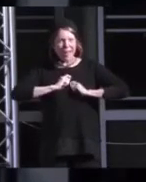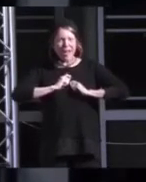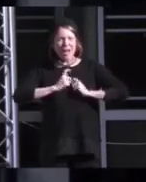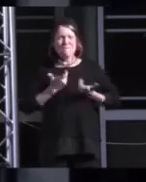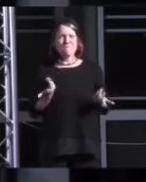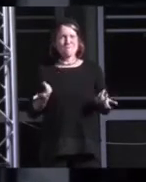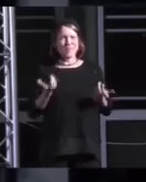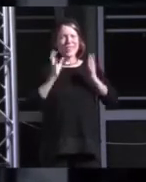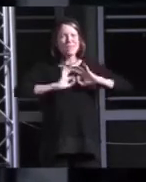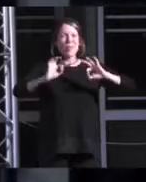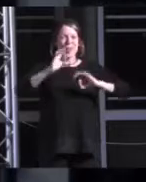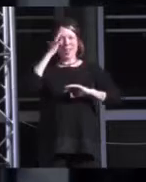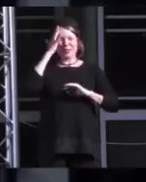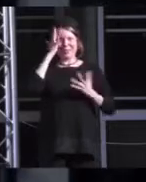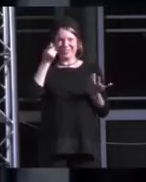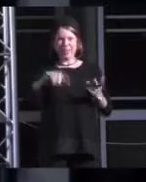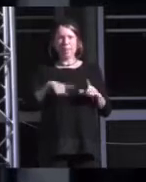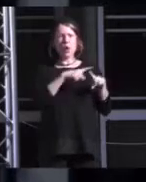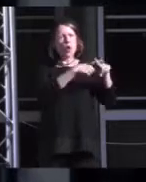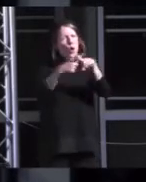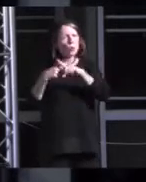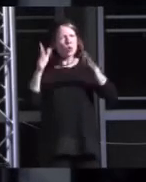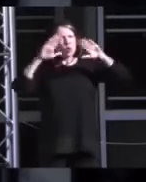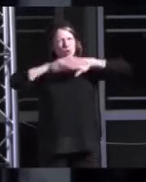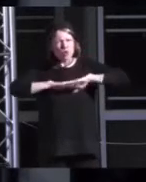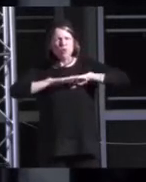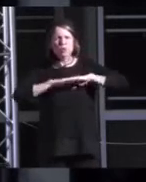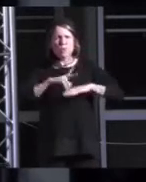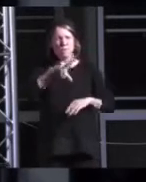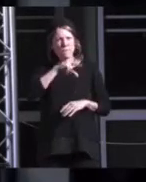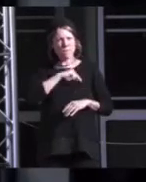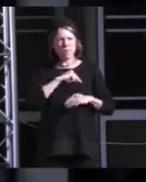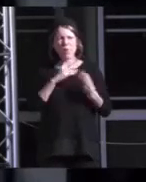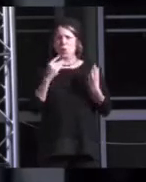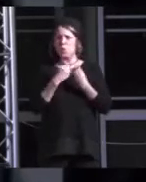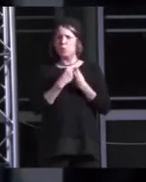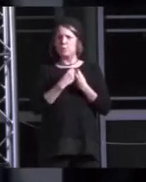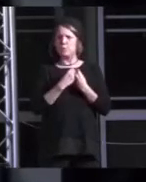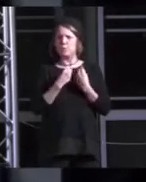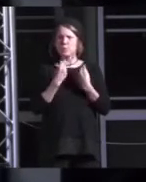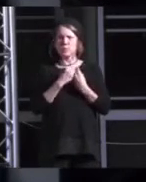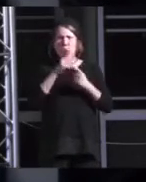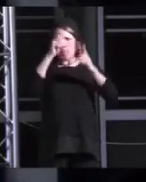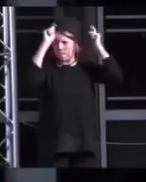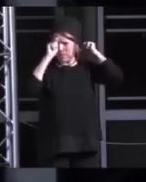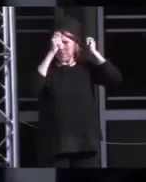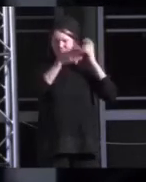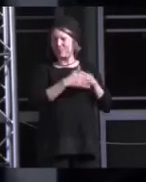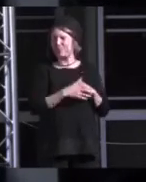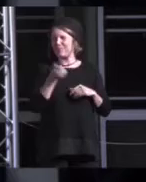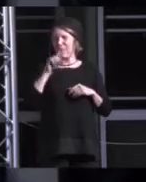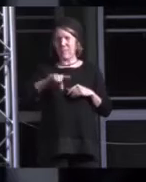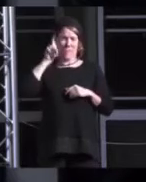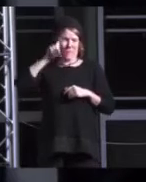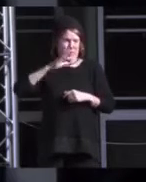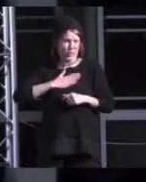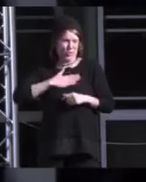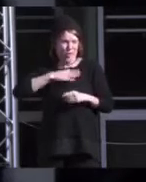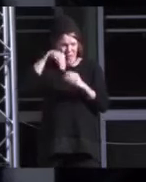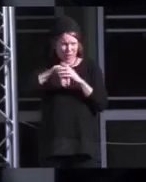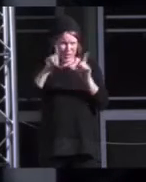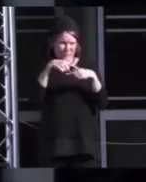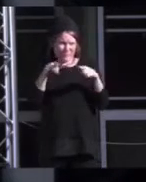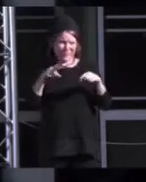hace especial ilusión también compartir noche y premiación con Pedro Monti, que fue profesor mío de